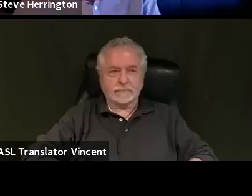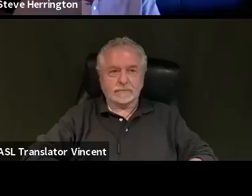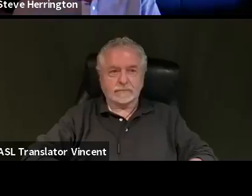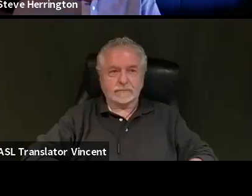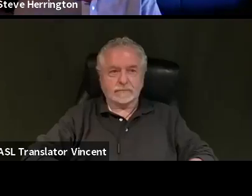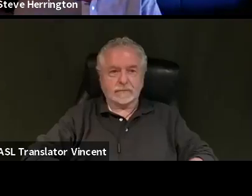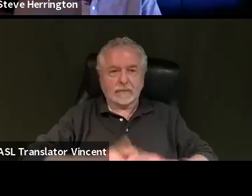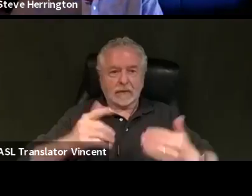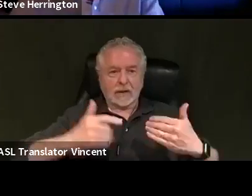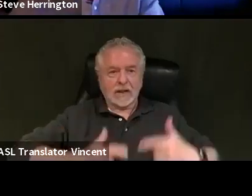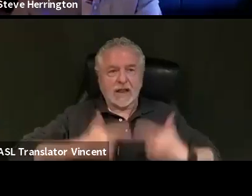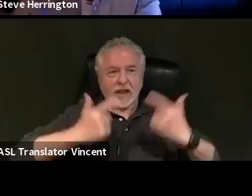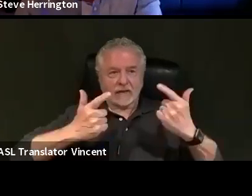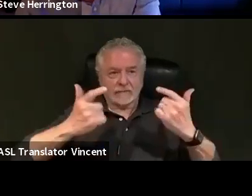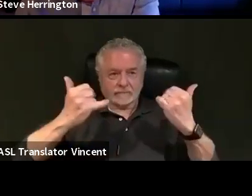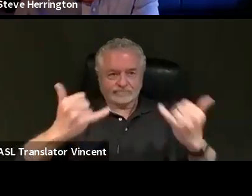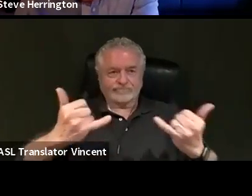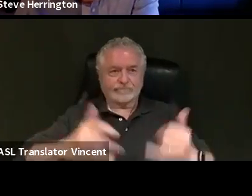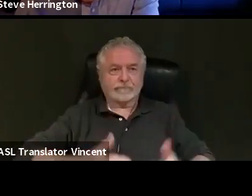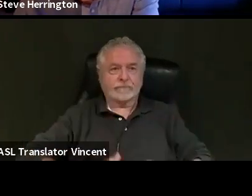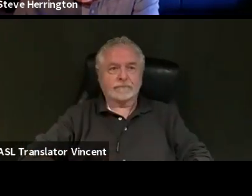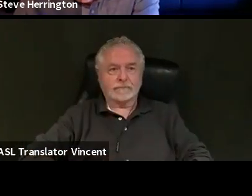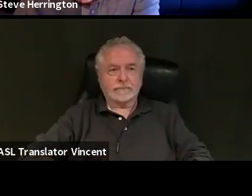And you're now live.